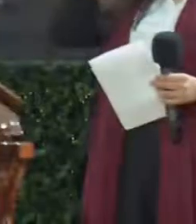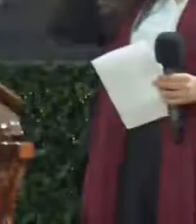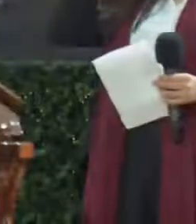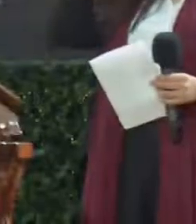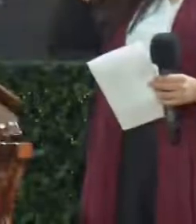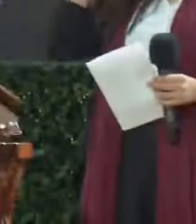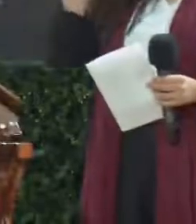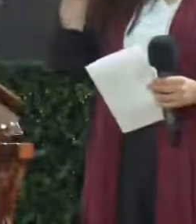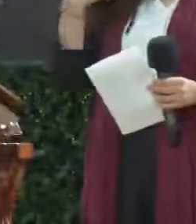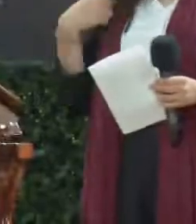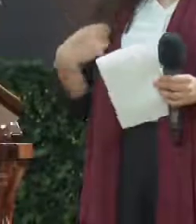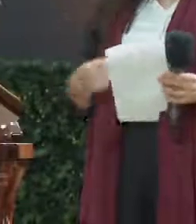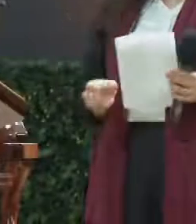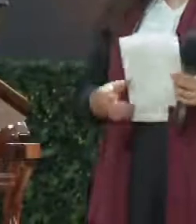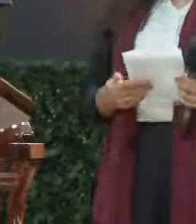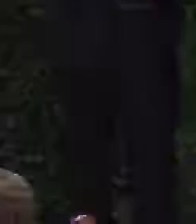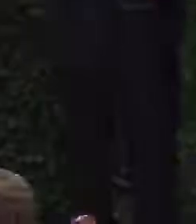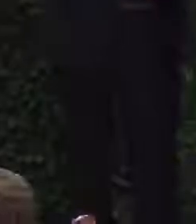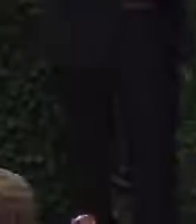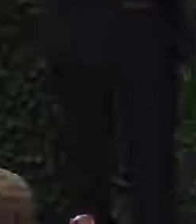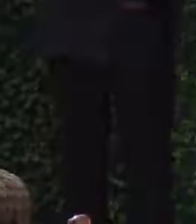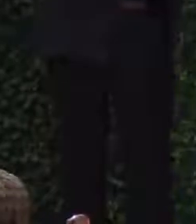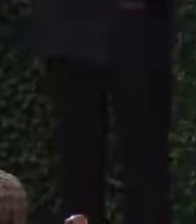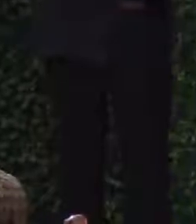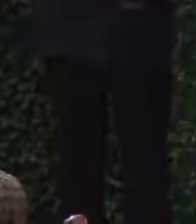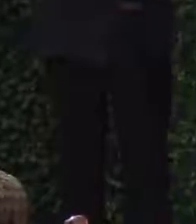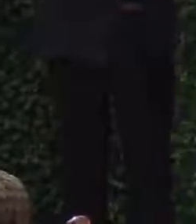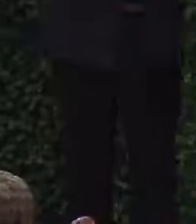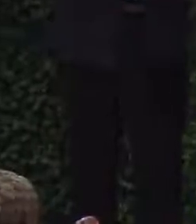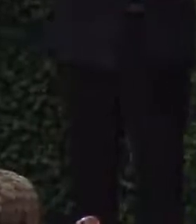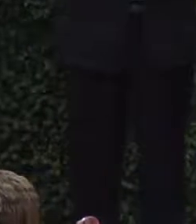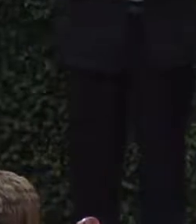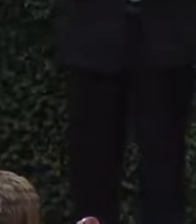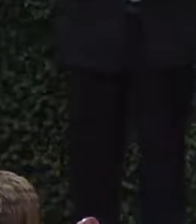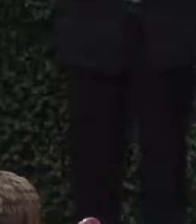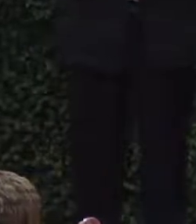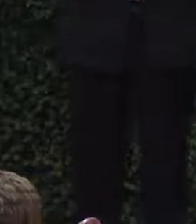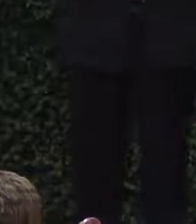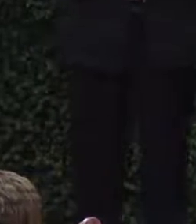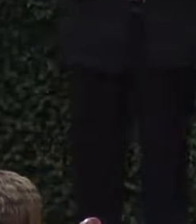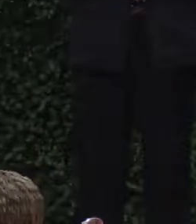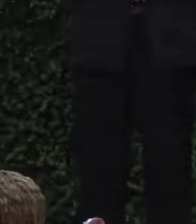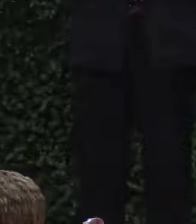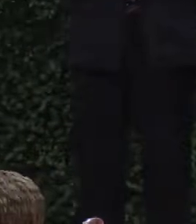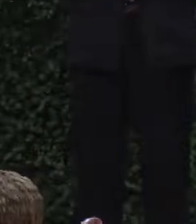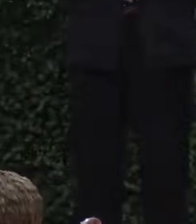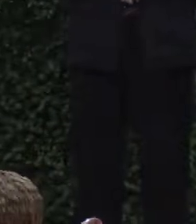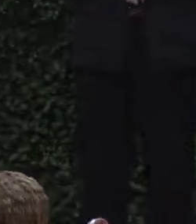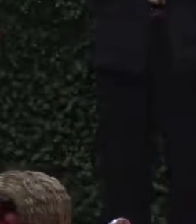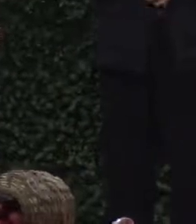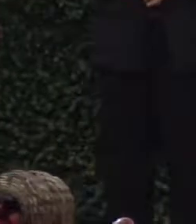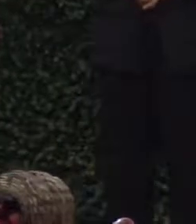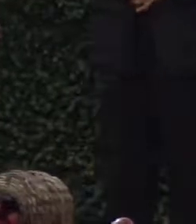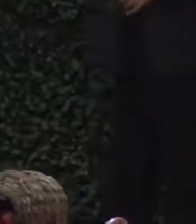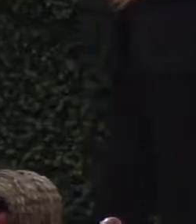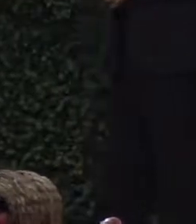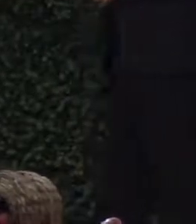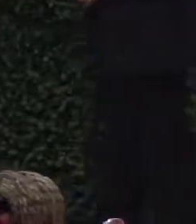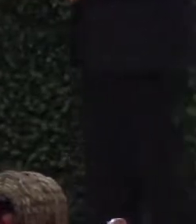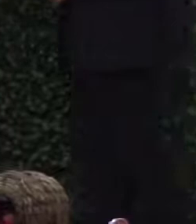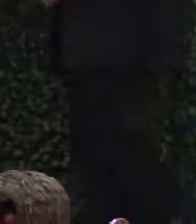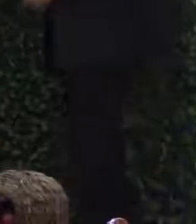Fíjese que ayer, solo permítame que he estado ahí, ahora solo le voy a poner esto. Ok.